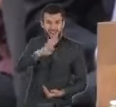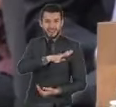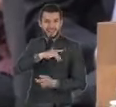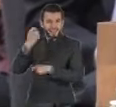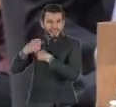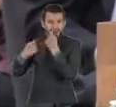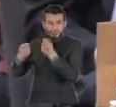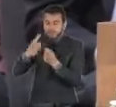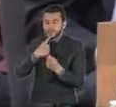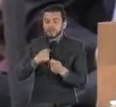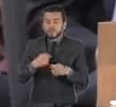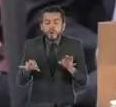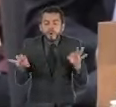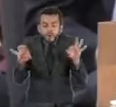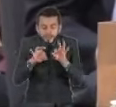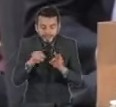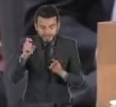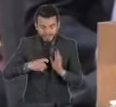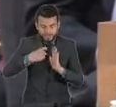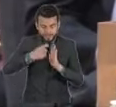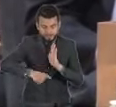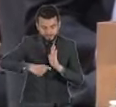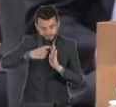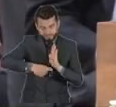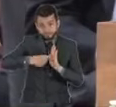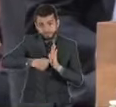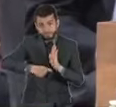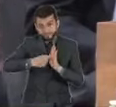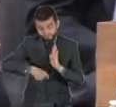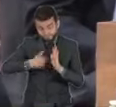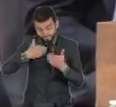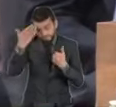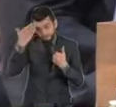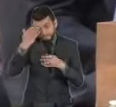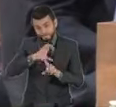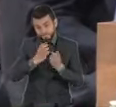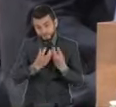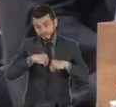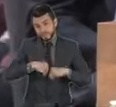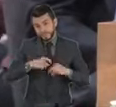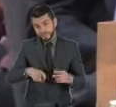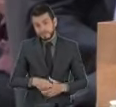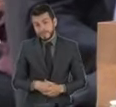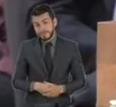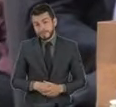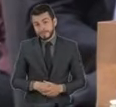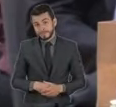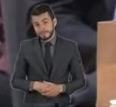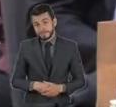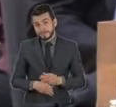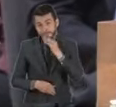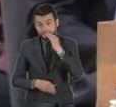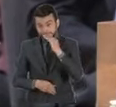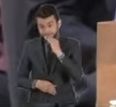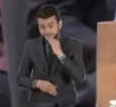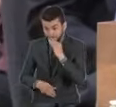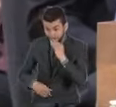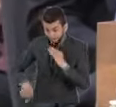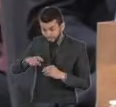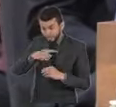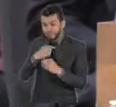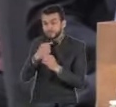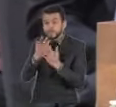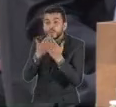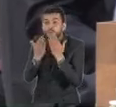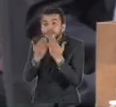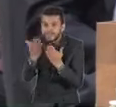es un asunto de cultura ciudadana. Y nosotros enmarcamos toda nuestra tarea en creer en todos los